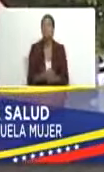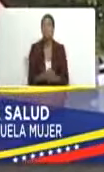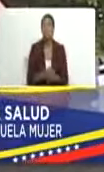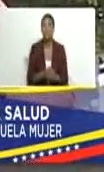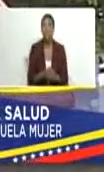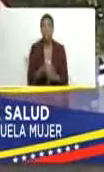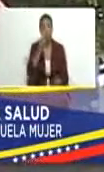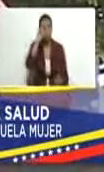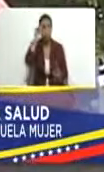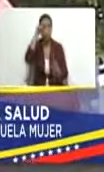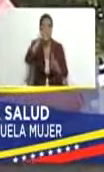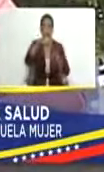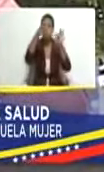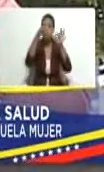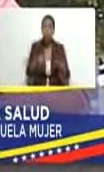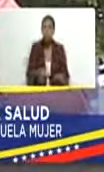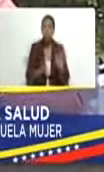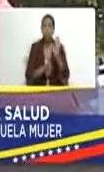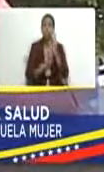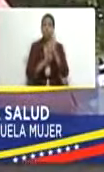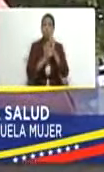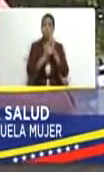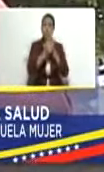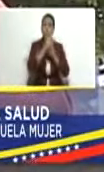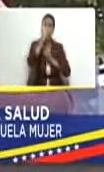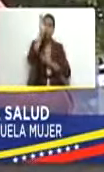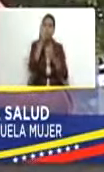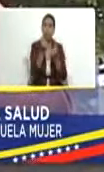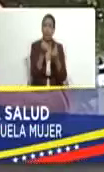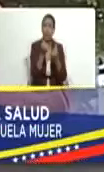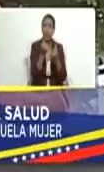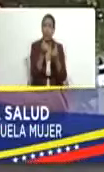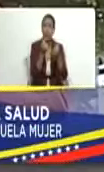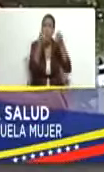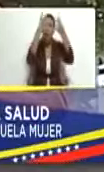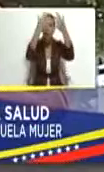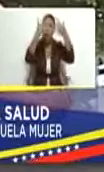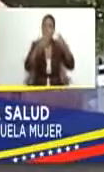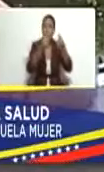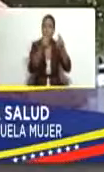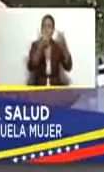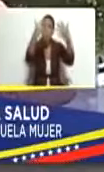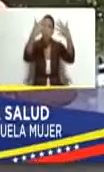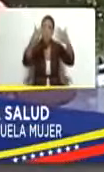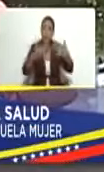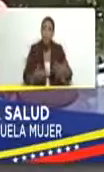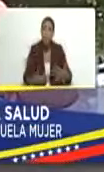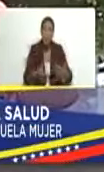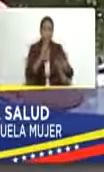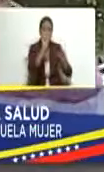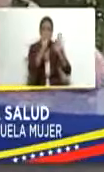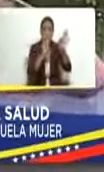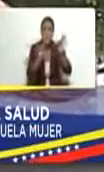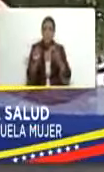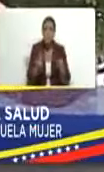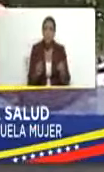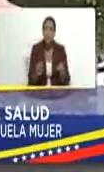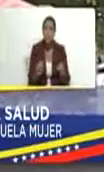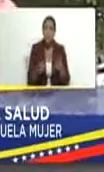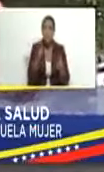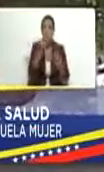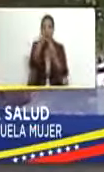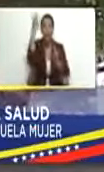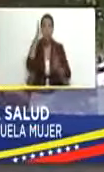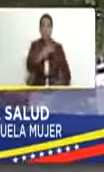tenemos la gran meta de consolidar el crecimiento económico, la recuperación económica, y que esa recuperación económica